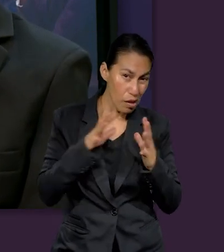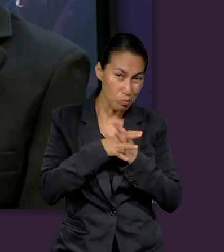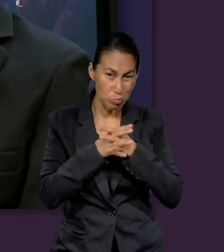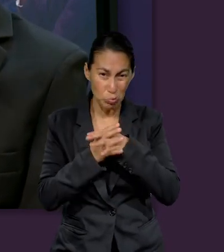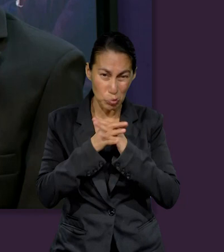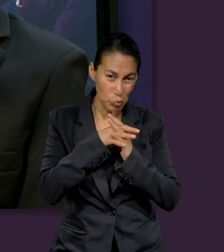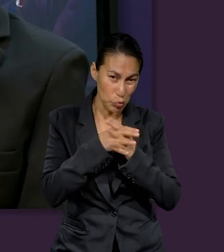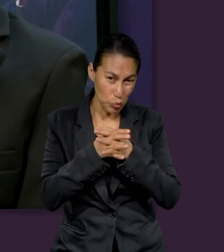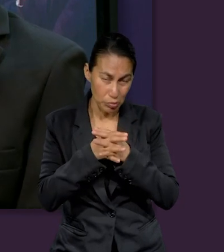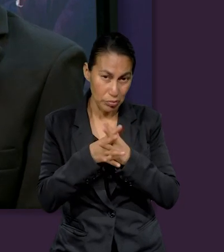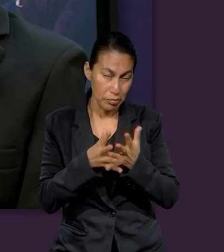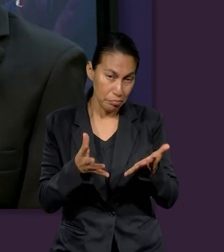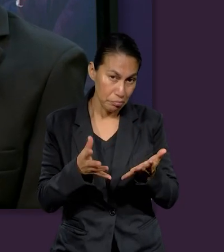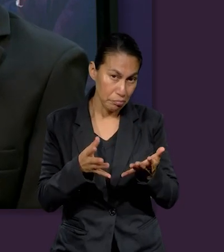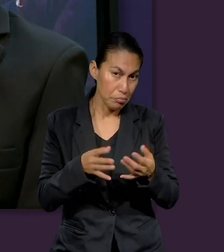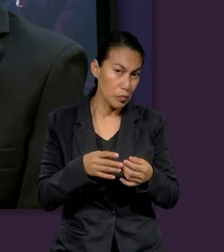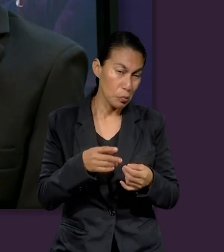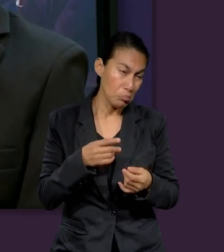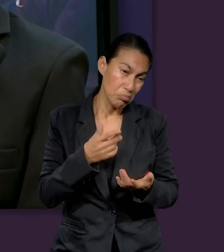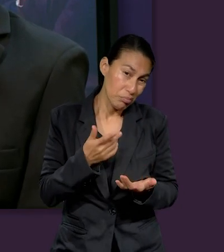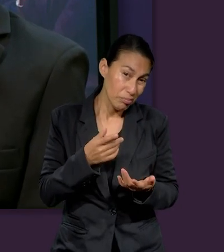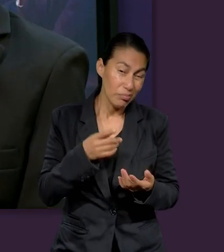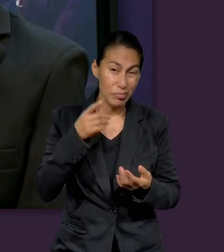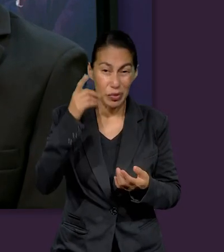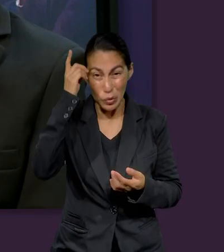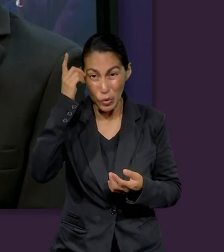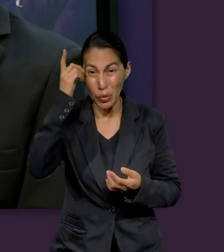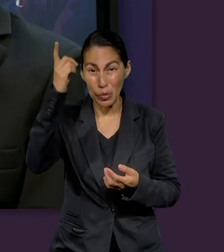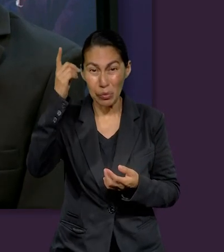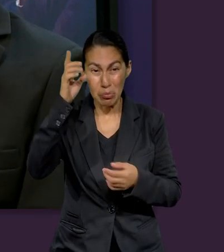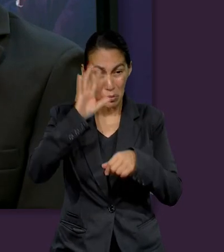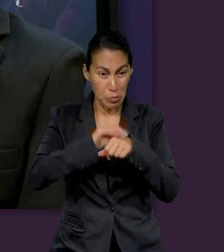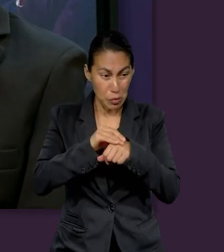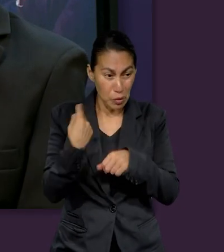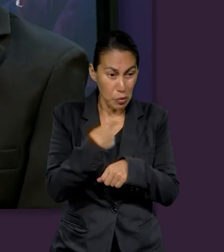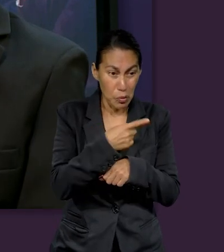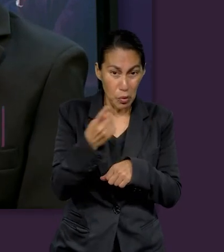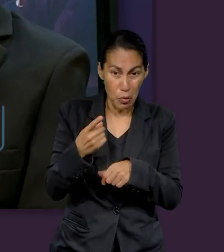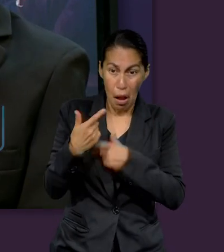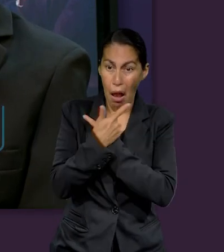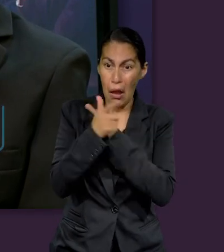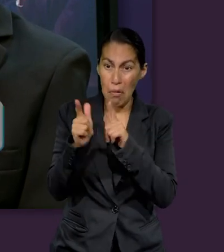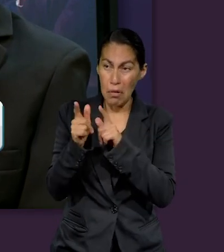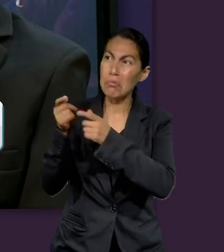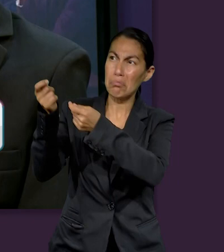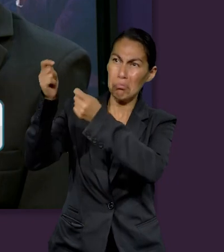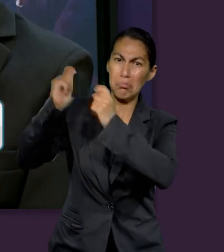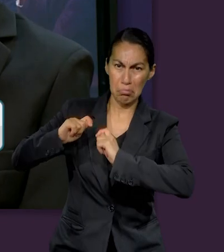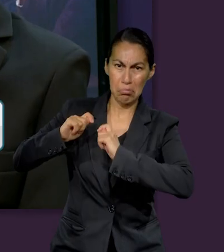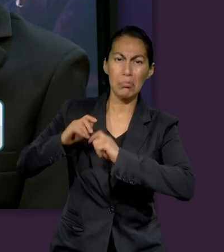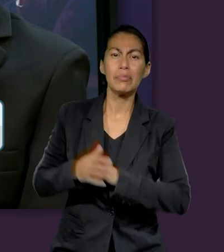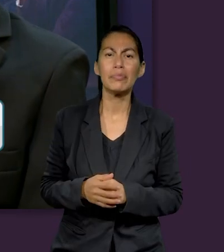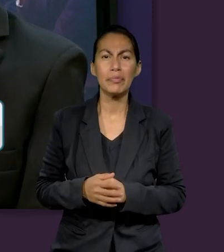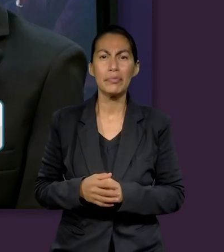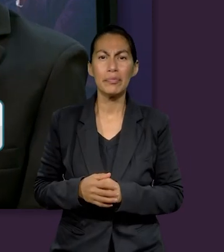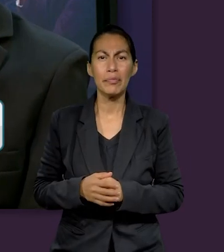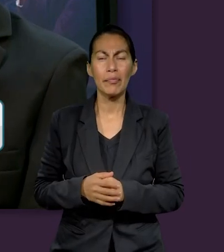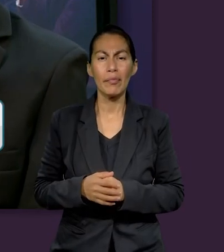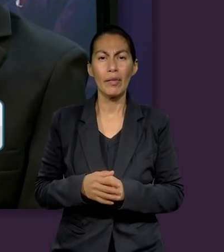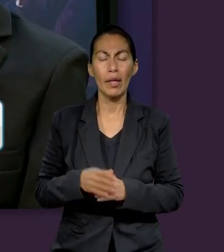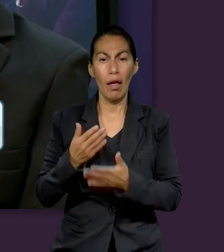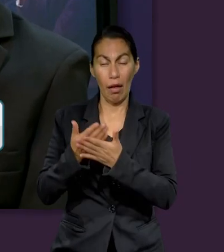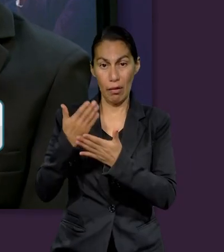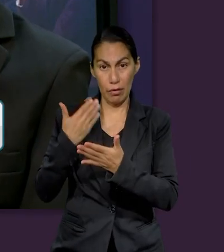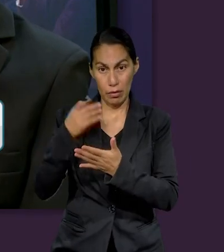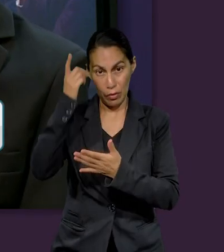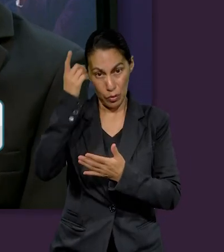y el mal pero pues Dios también nos dio la Facultad de que pudiéramos decidir De hecho por eso